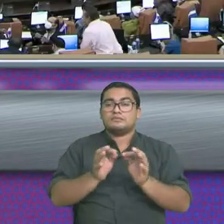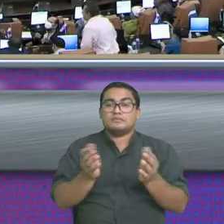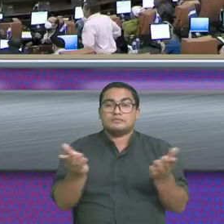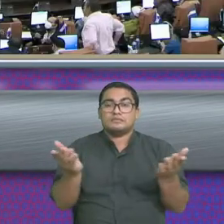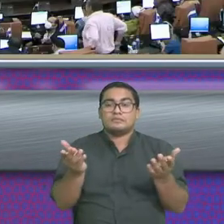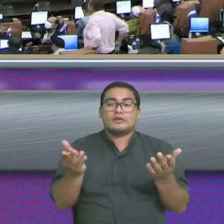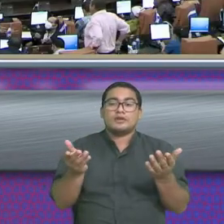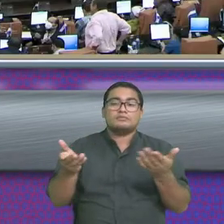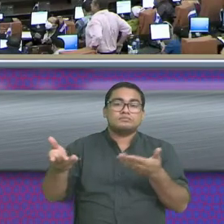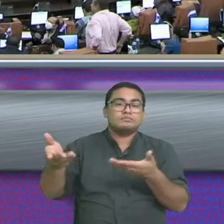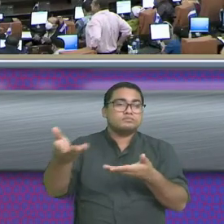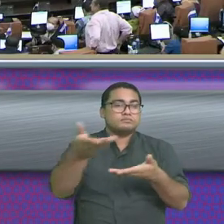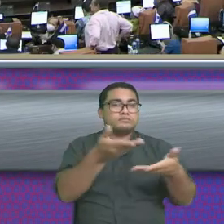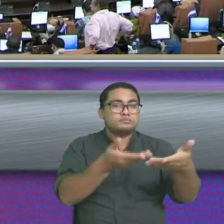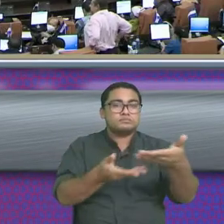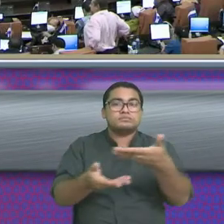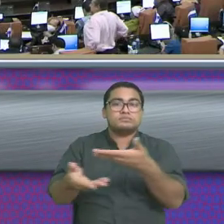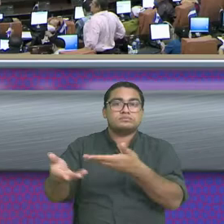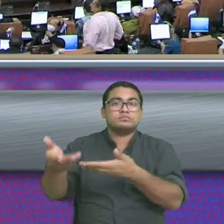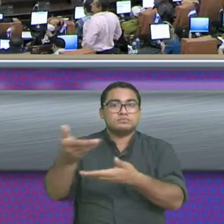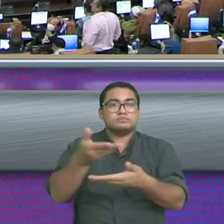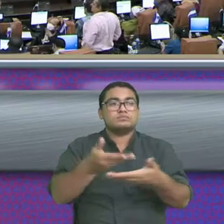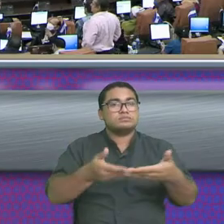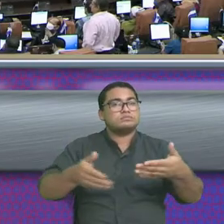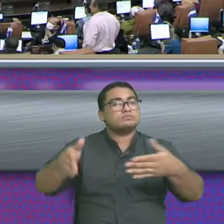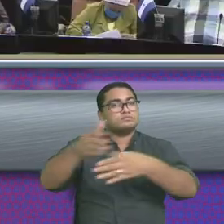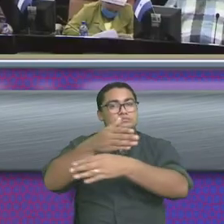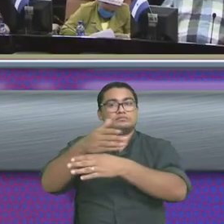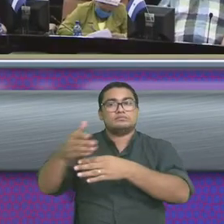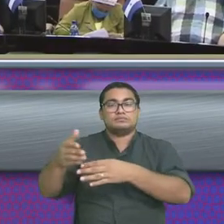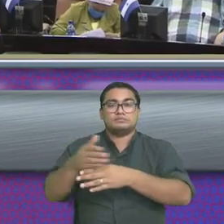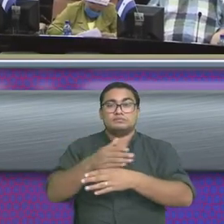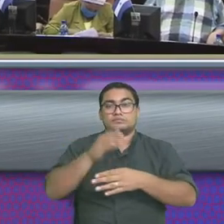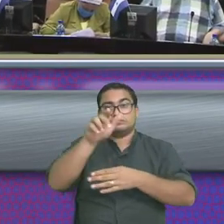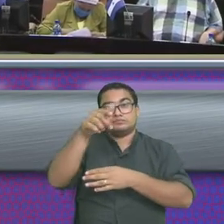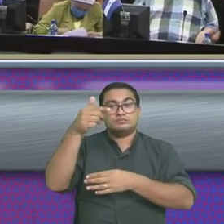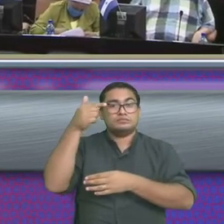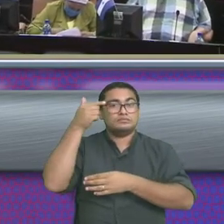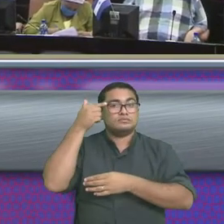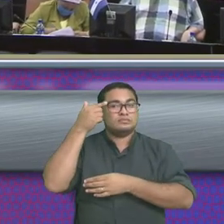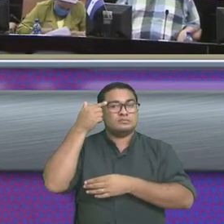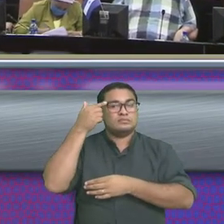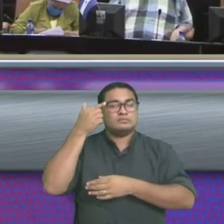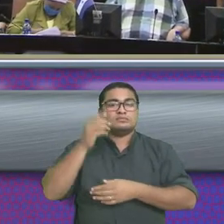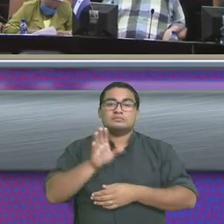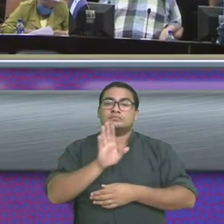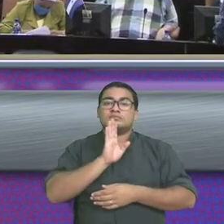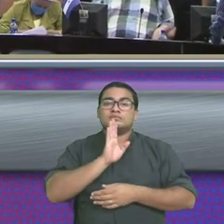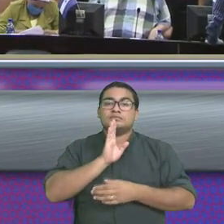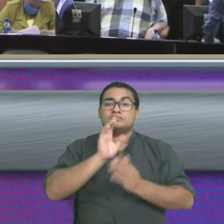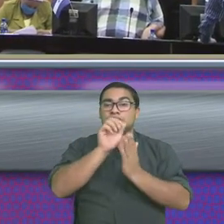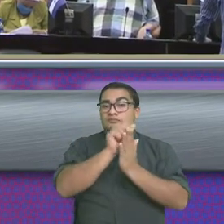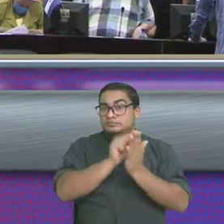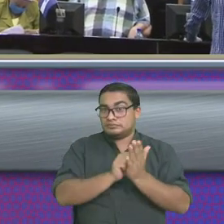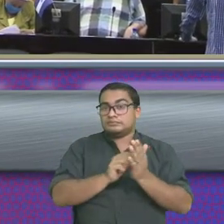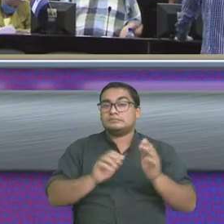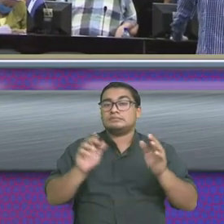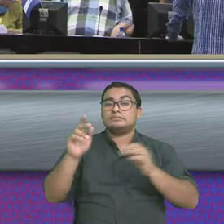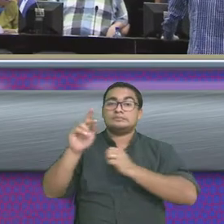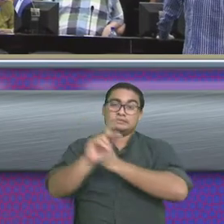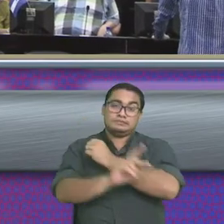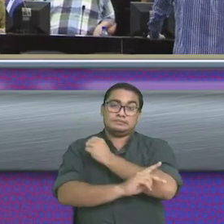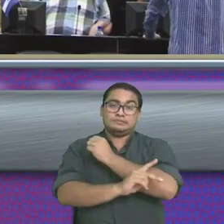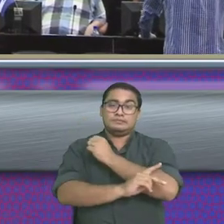coordinación armónica entre los poderes del Estado. Y hablaba de la agenda país